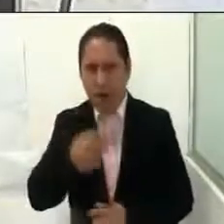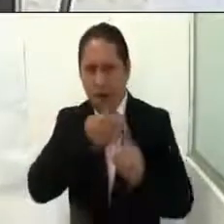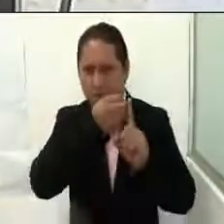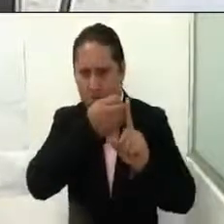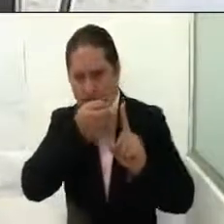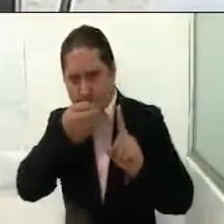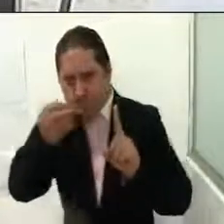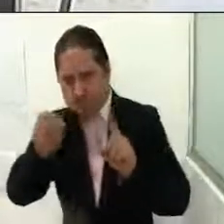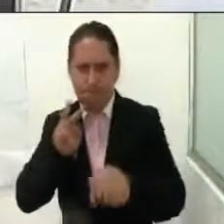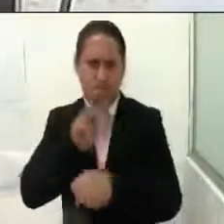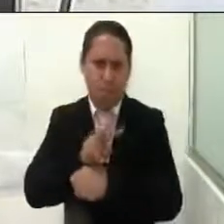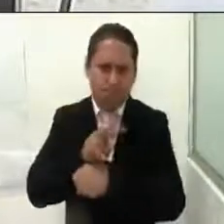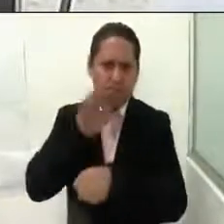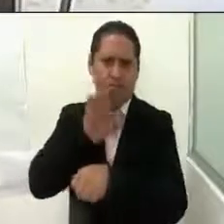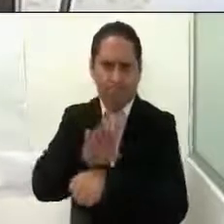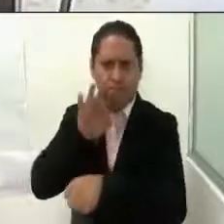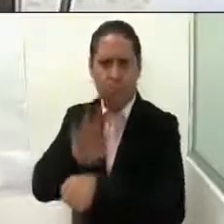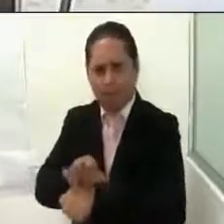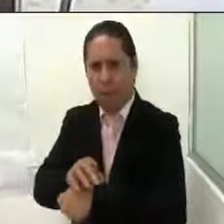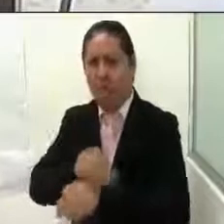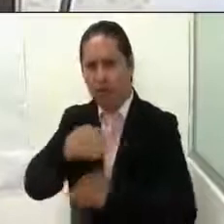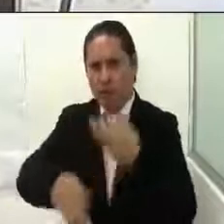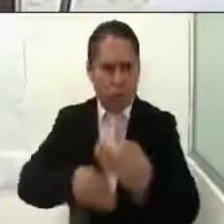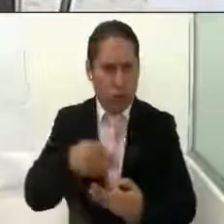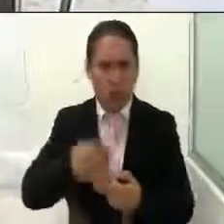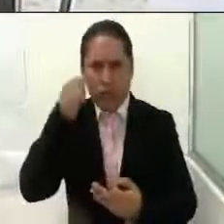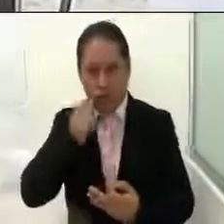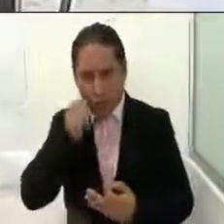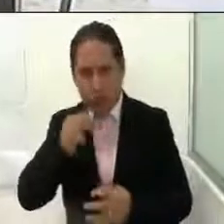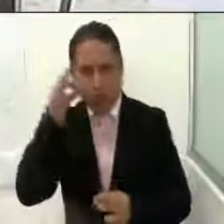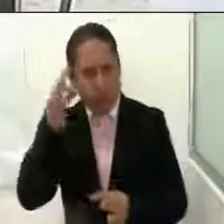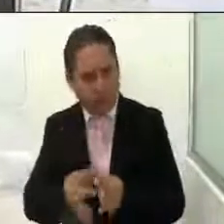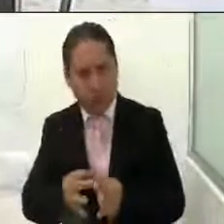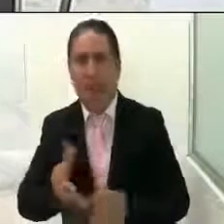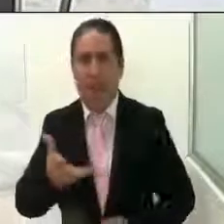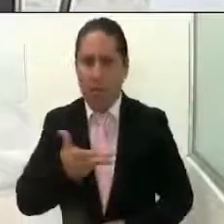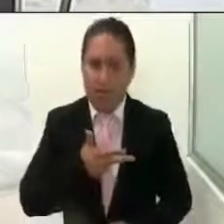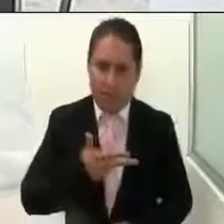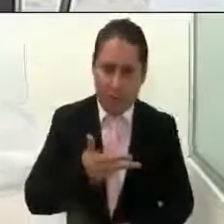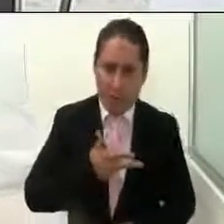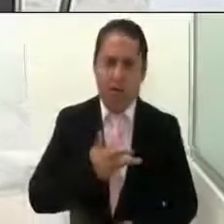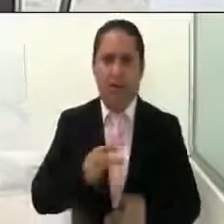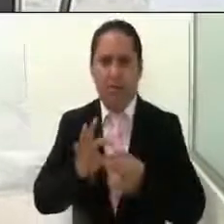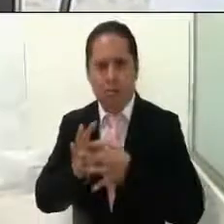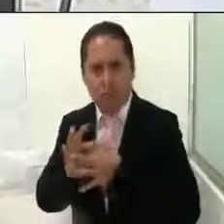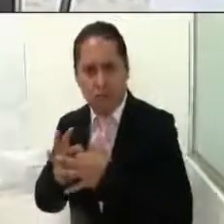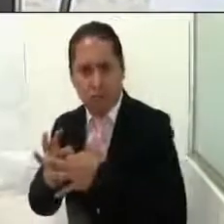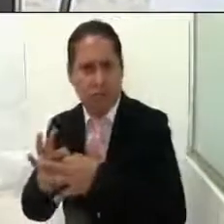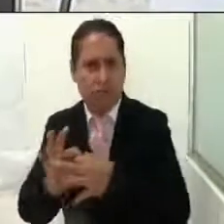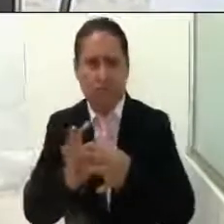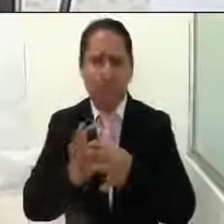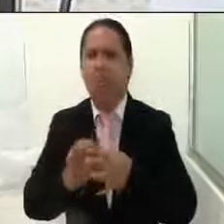supervisión notarial de igual manera enfatizar que existe una buena relación de trabajo basada